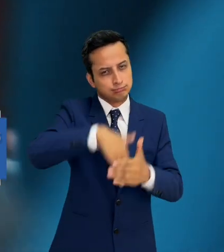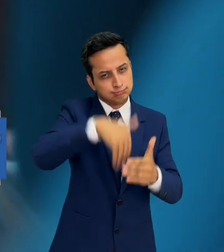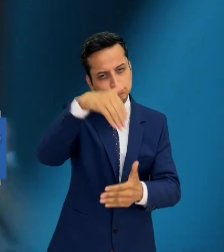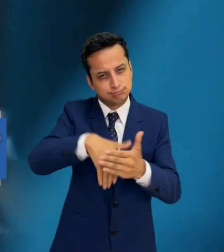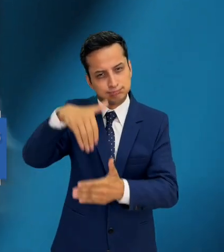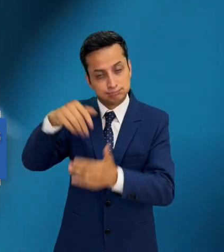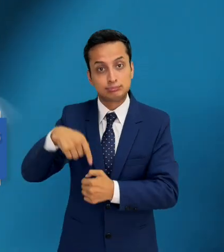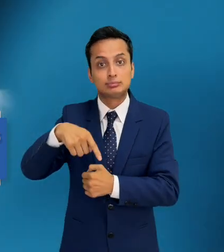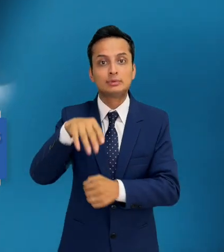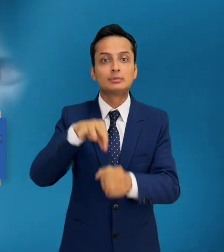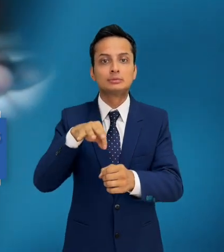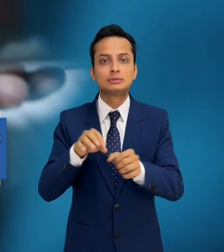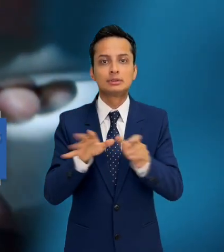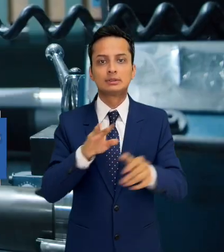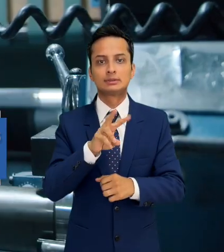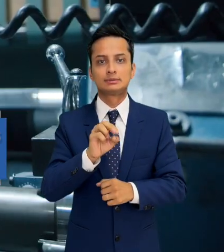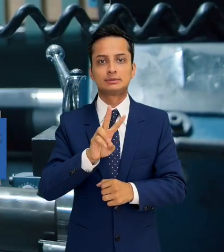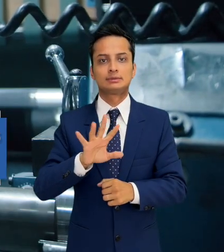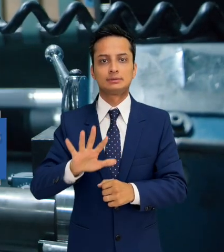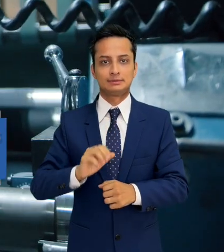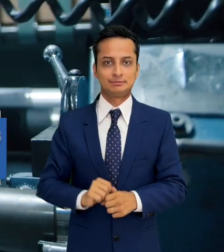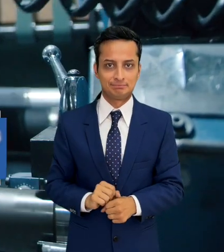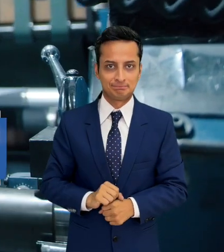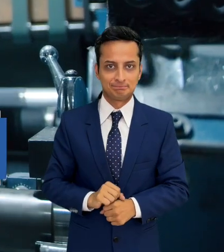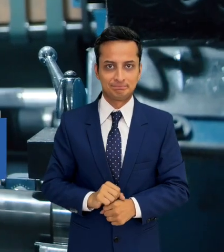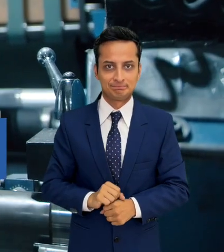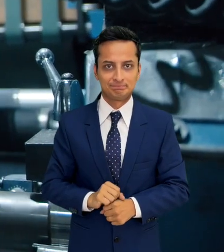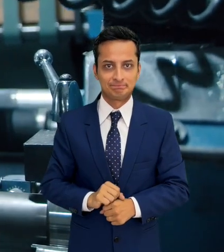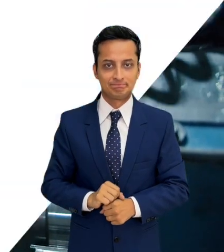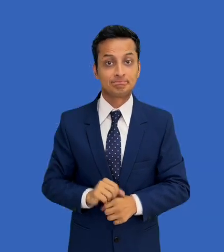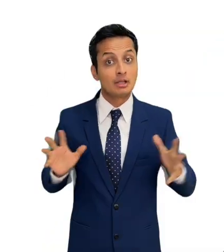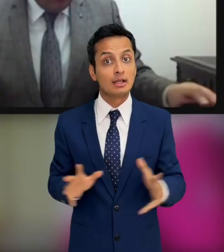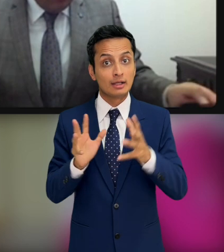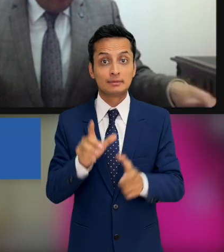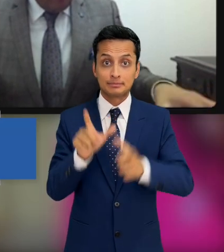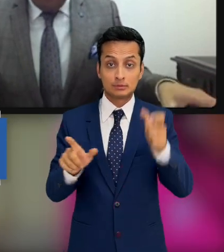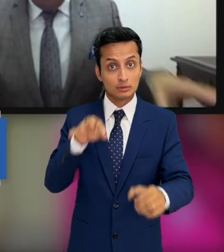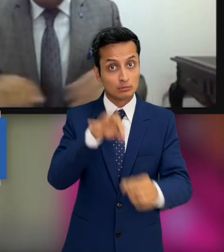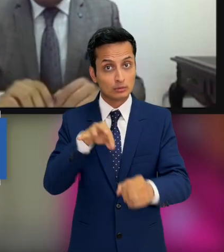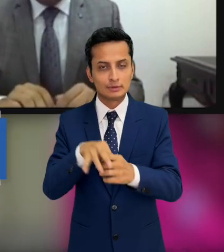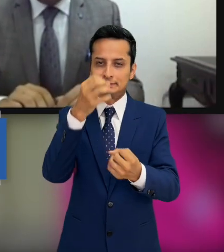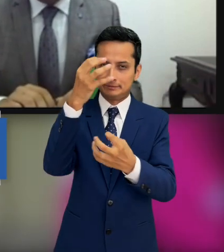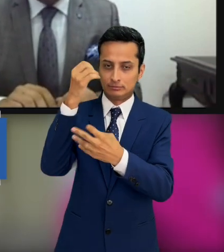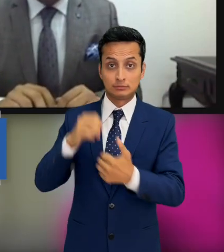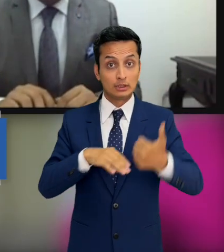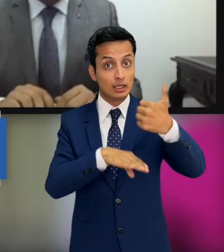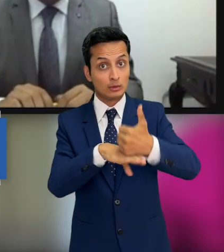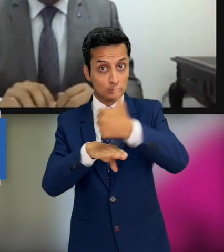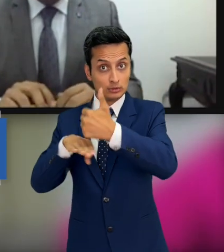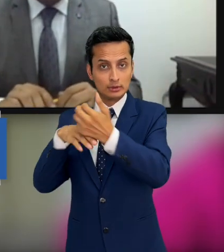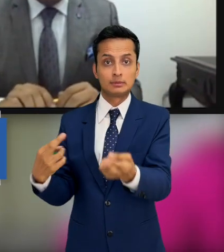la impresión de papeletas electorales para las elecciones generales 2025. Promovemos el voto informado.